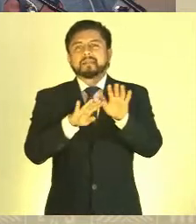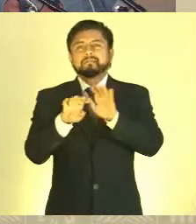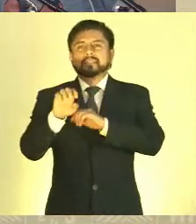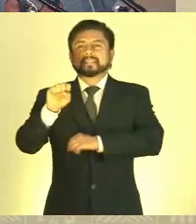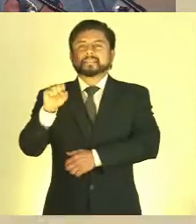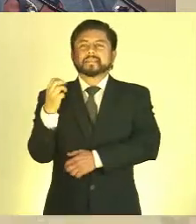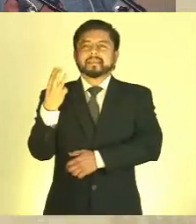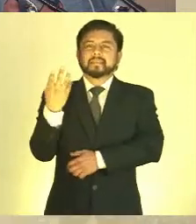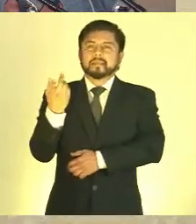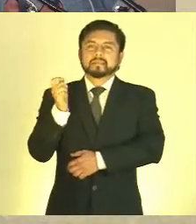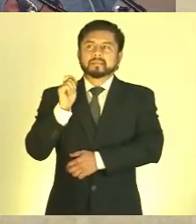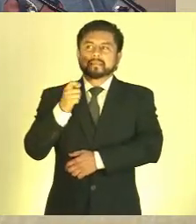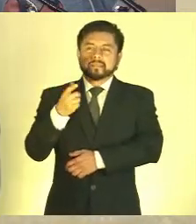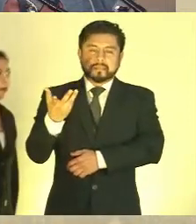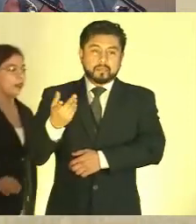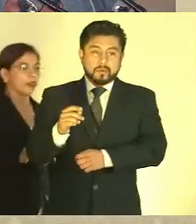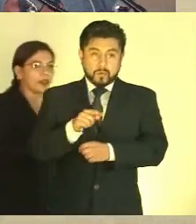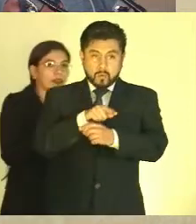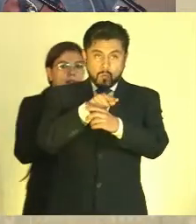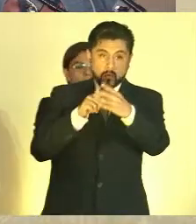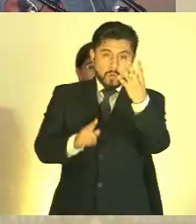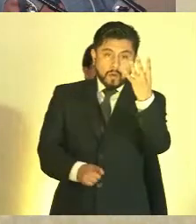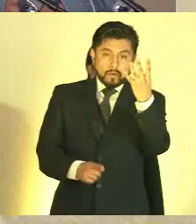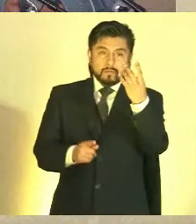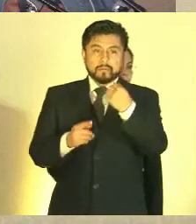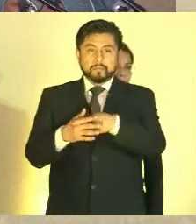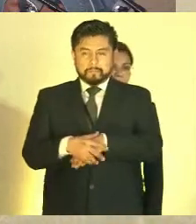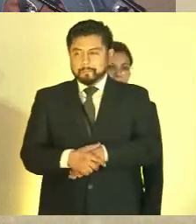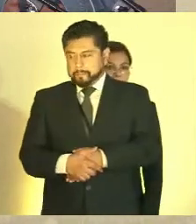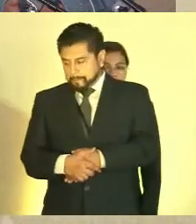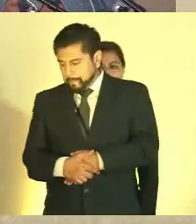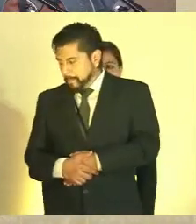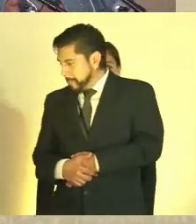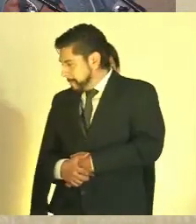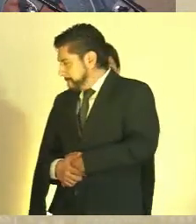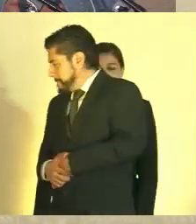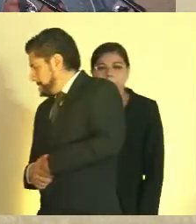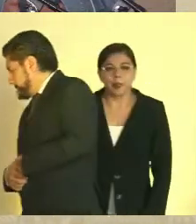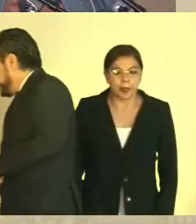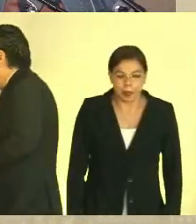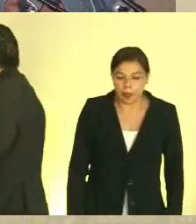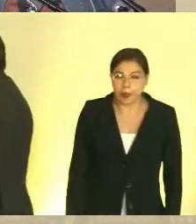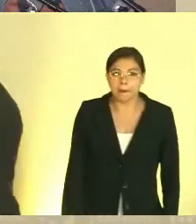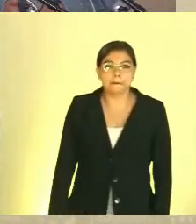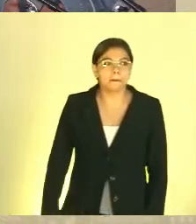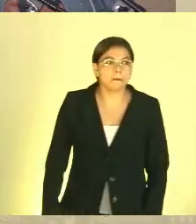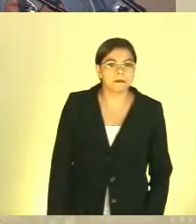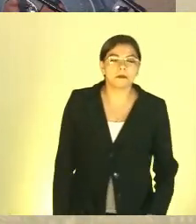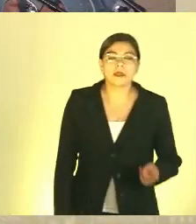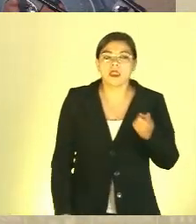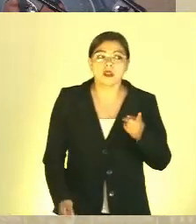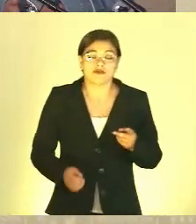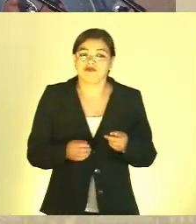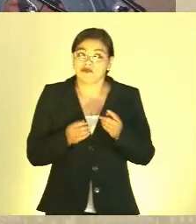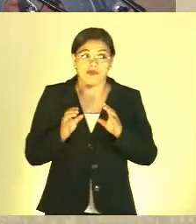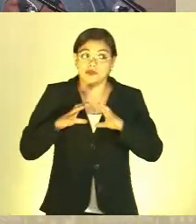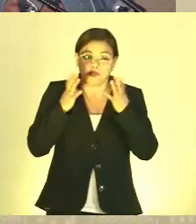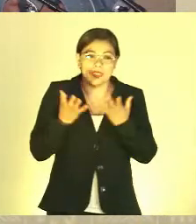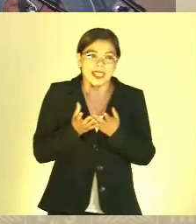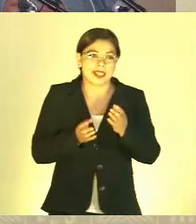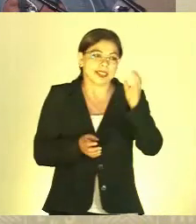acá ocurren cuatro eventos importantes que tienen que ver con el mundo de la ciencia, que